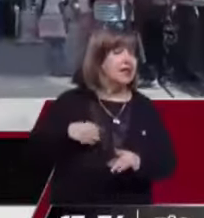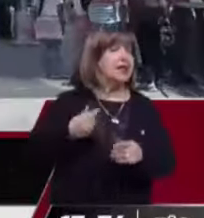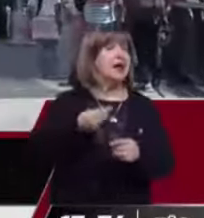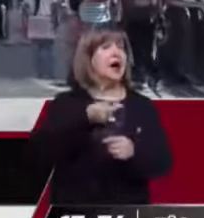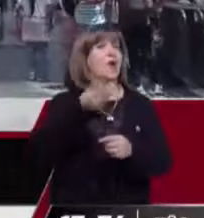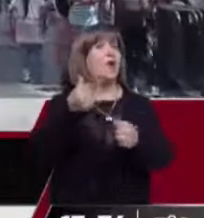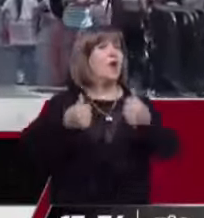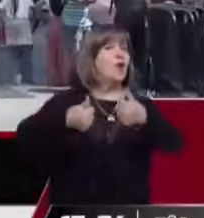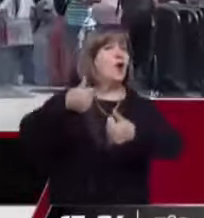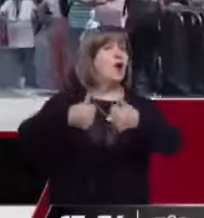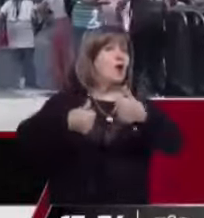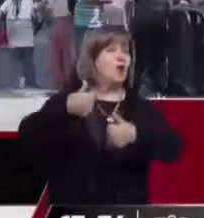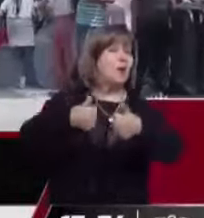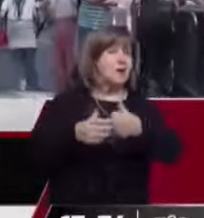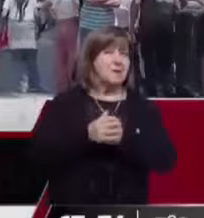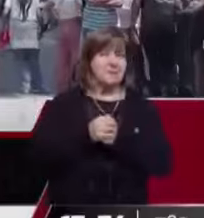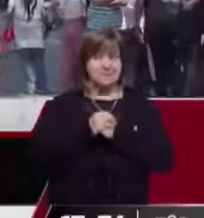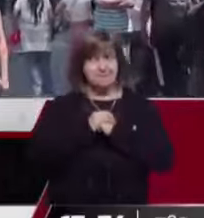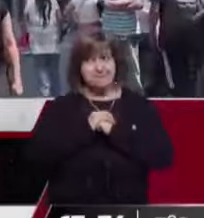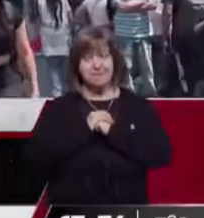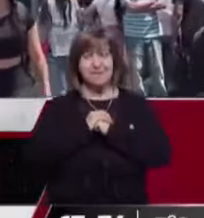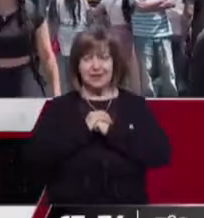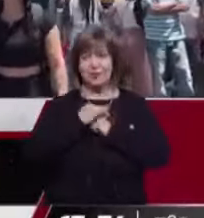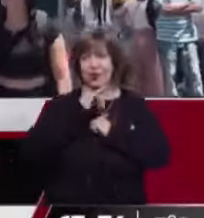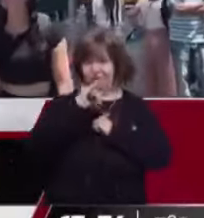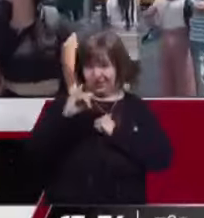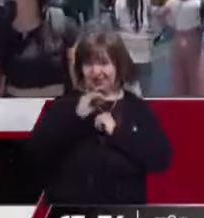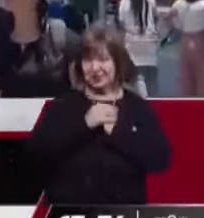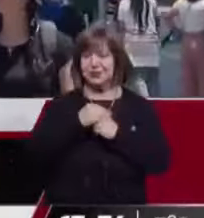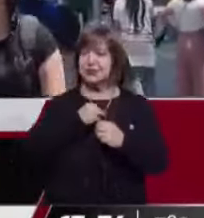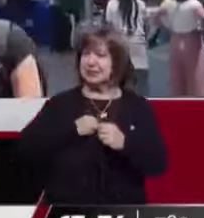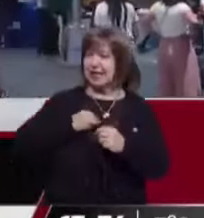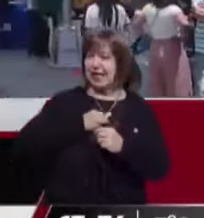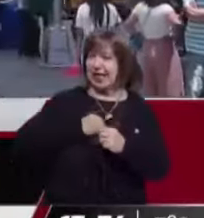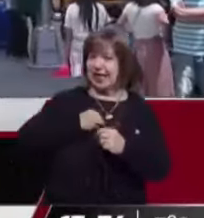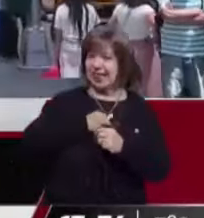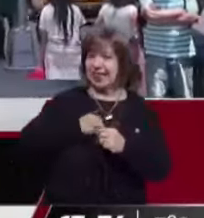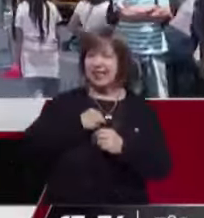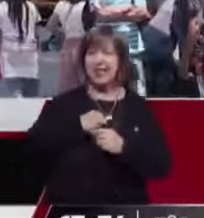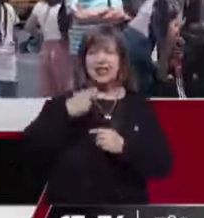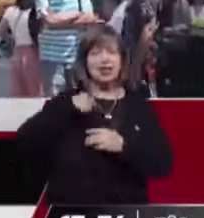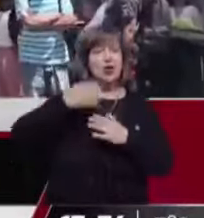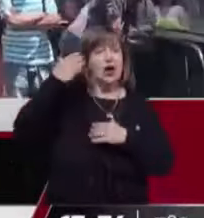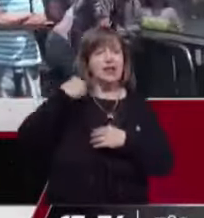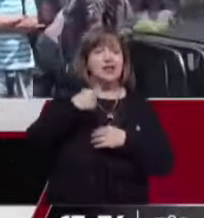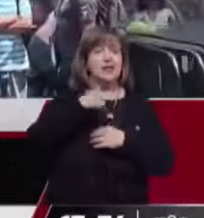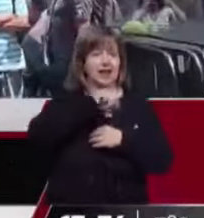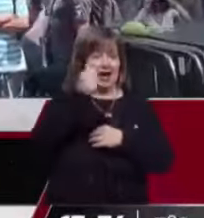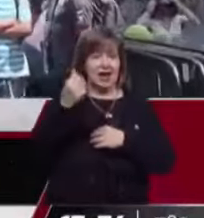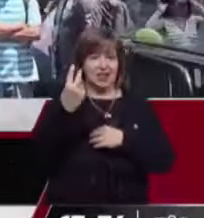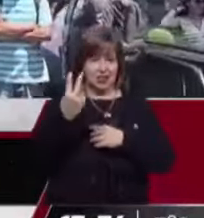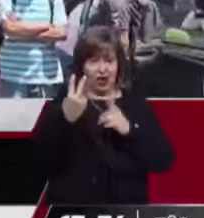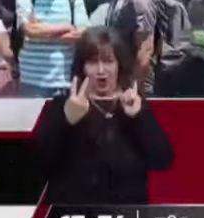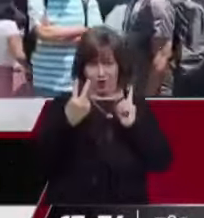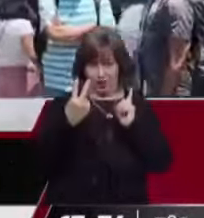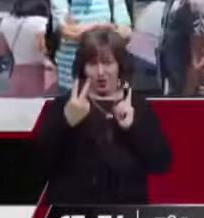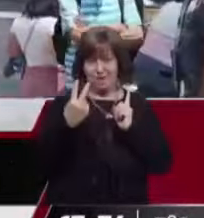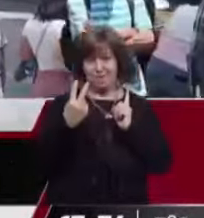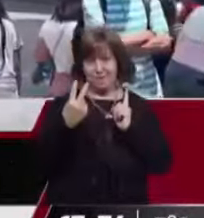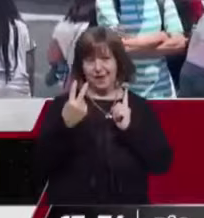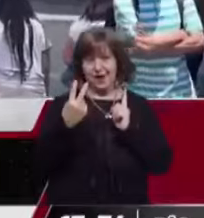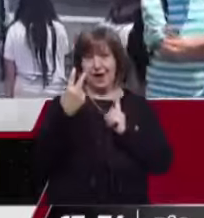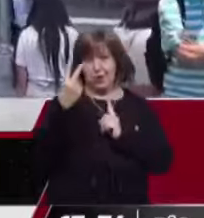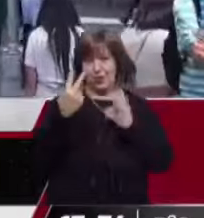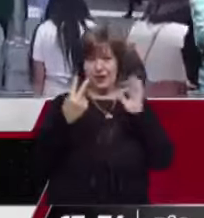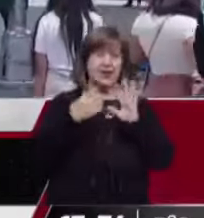la otra vez dije que iba a ser un partido difícil y que íbamos a ganar 2-1. Bueno, fue un partido difícil y ganamos 2-0.